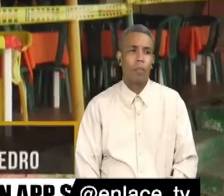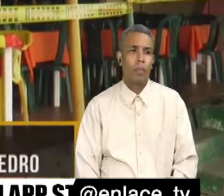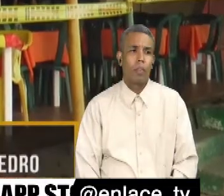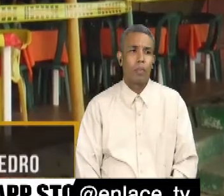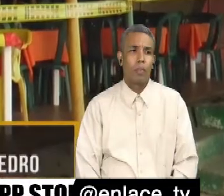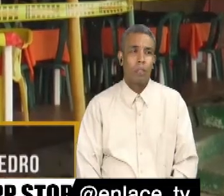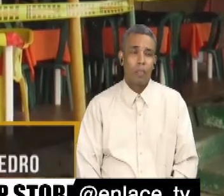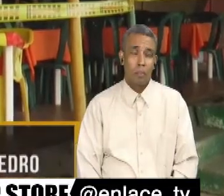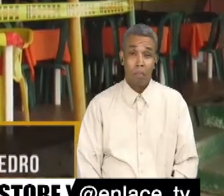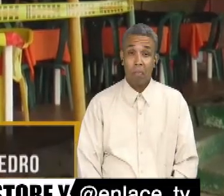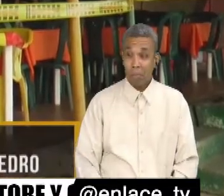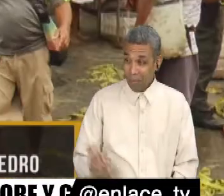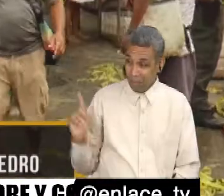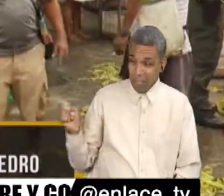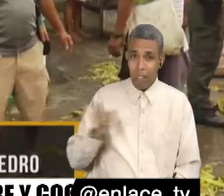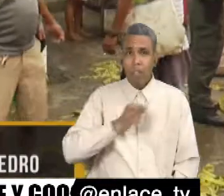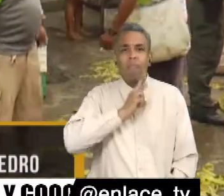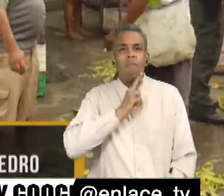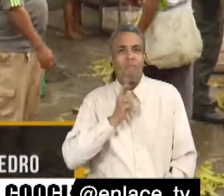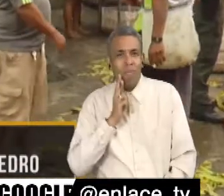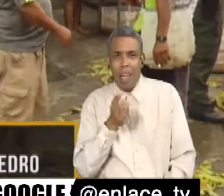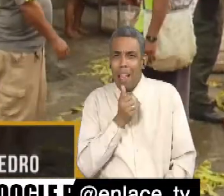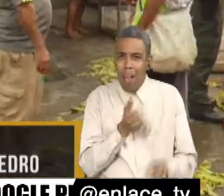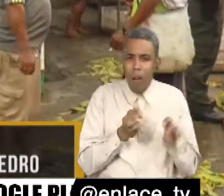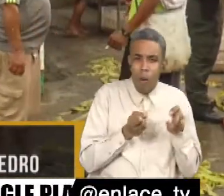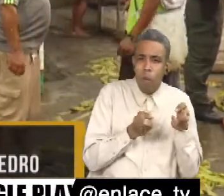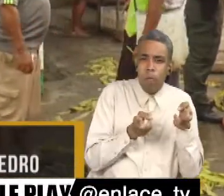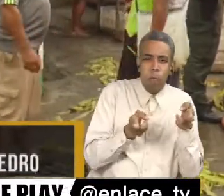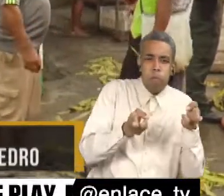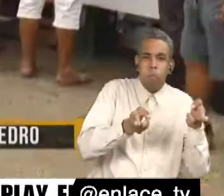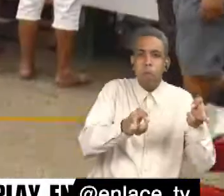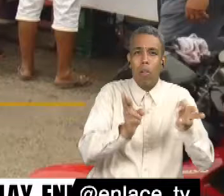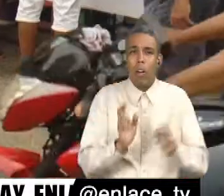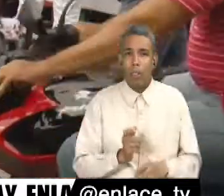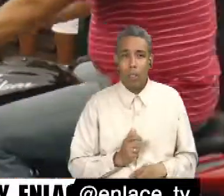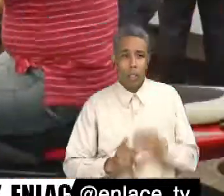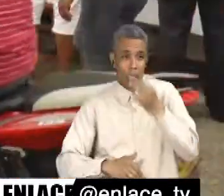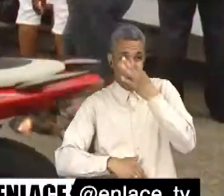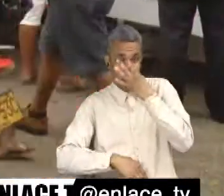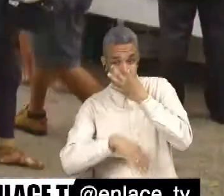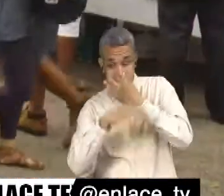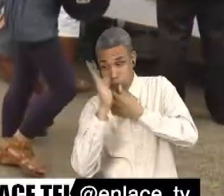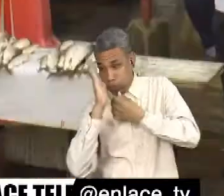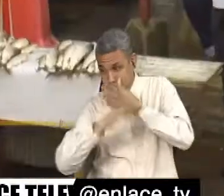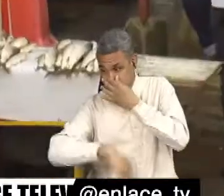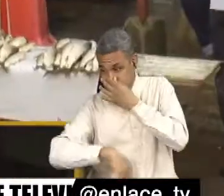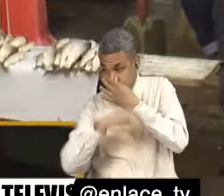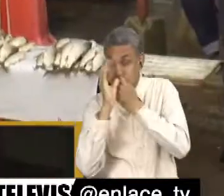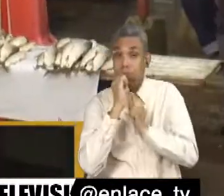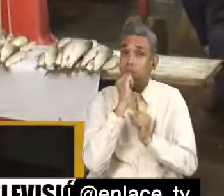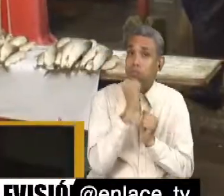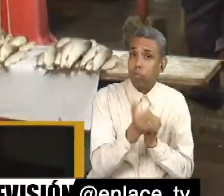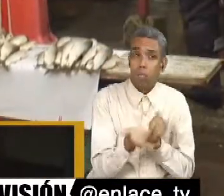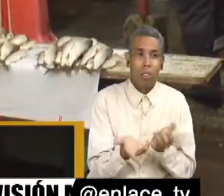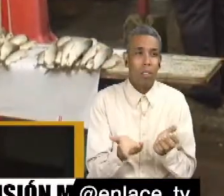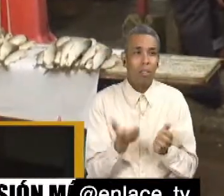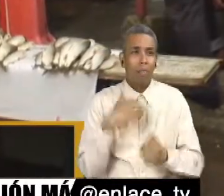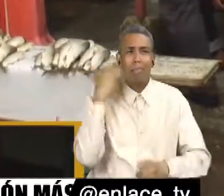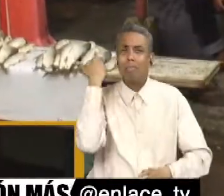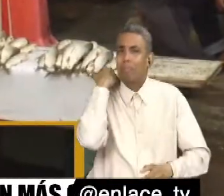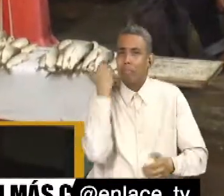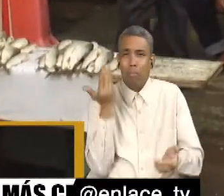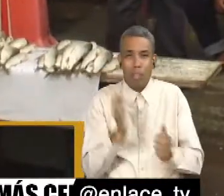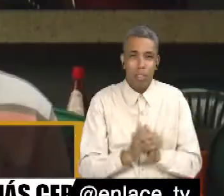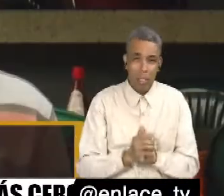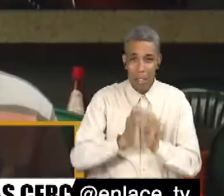del Río piden a la administración municipal reubicar los vendedores informales del muelle que según ellos les afecta por los malos olores que deja allí el